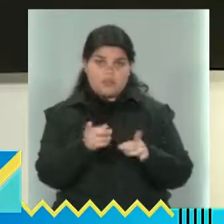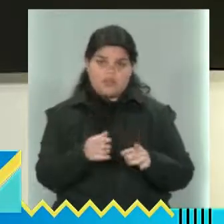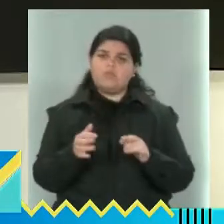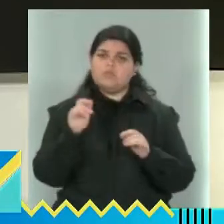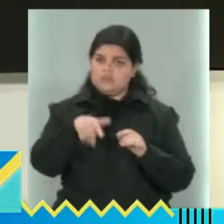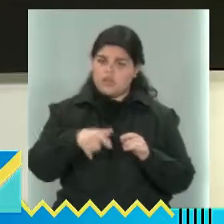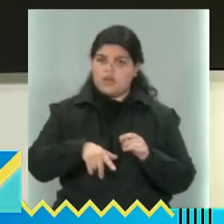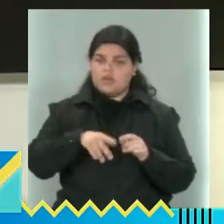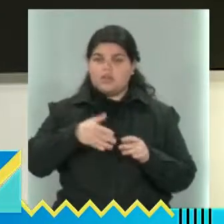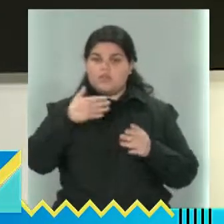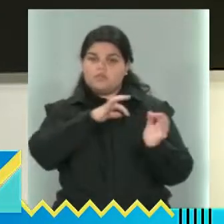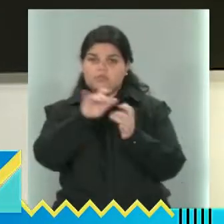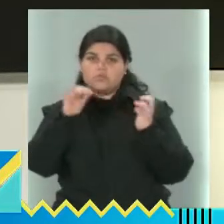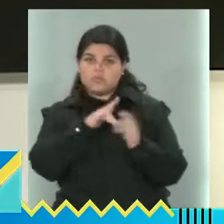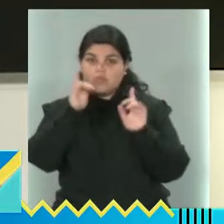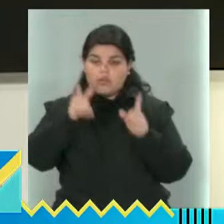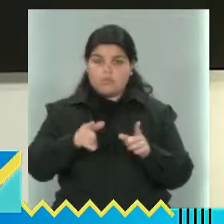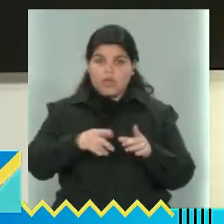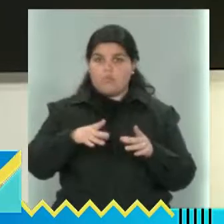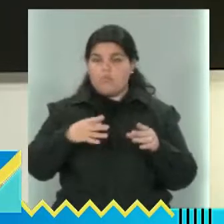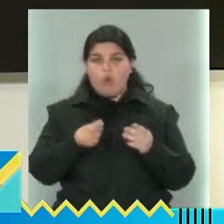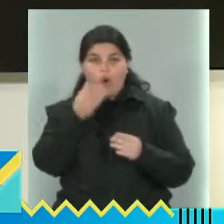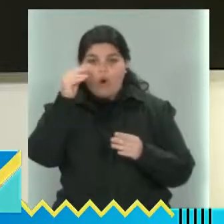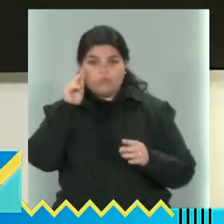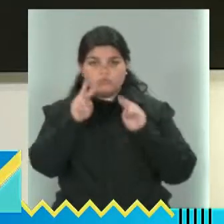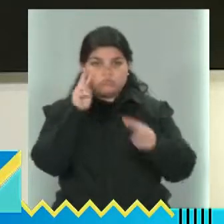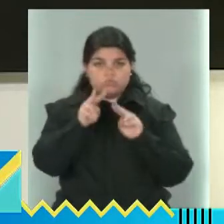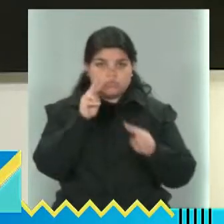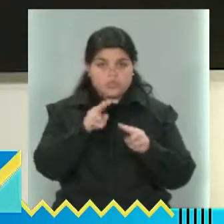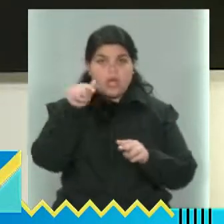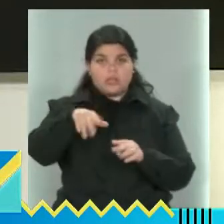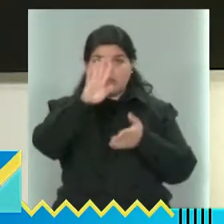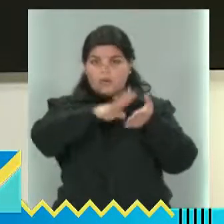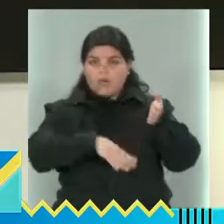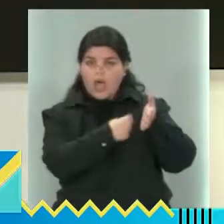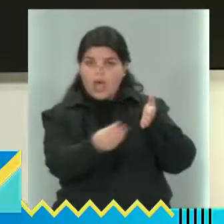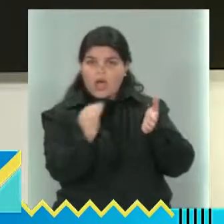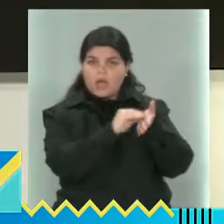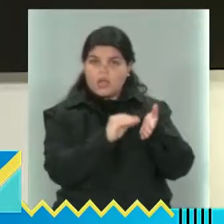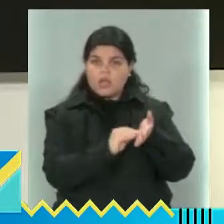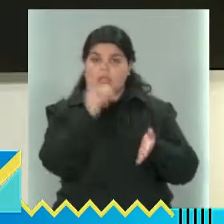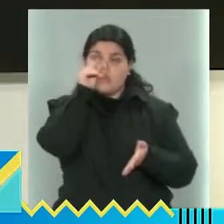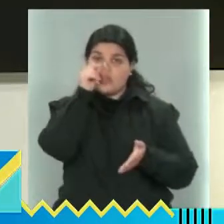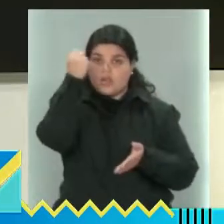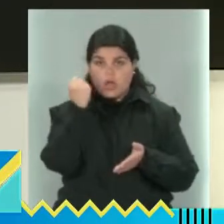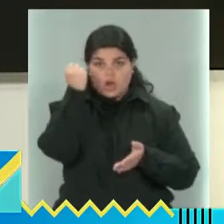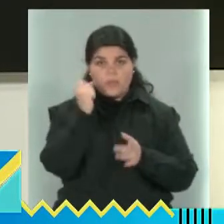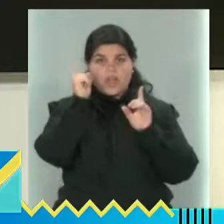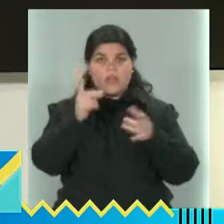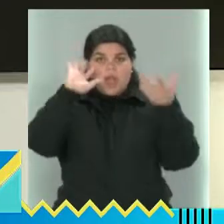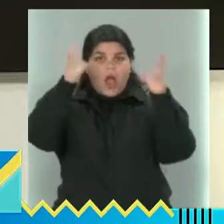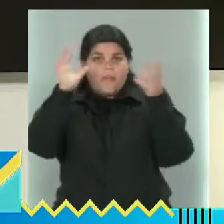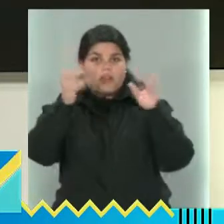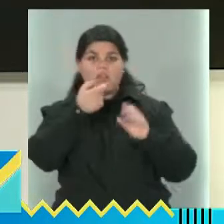se vio mucho, así que bueno, queríamos también retomarla aquí porque tiene que ver también con la agenda política, económica y por supuesto también ambiental de